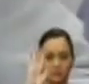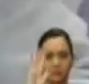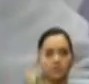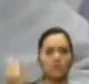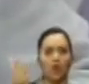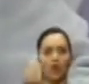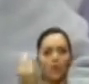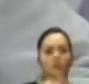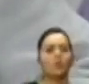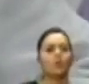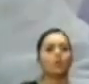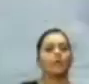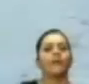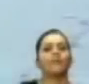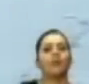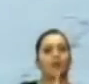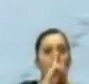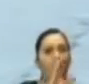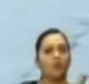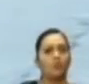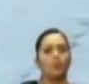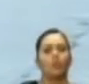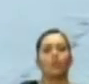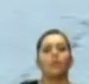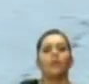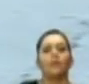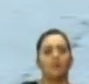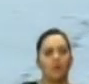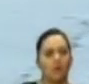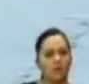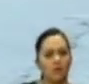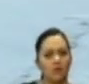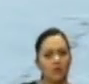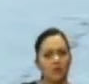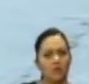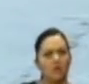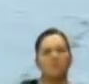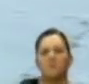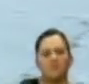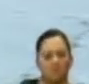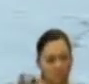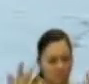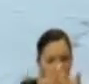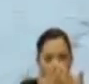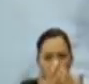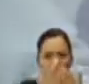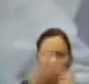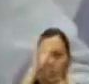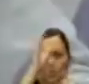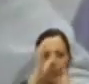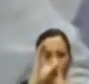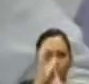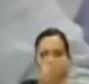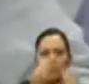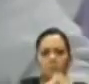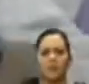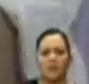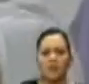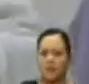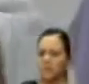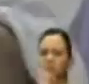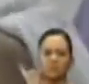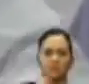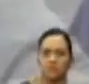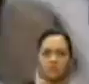con corbata en el campo, normalmente montubios. ¿Qué tiene que ver el mundo montubio con corbata? ¿Por qué no